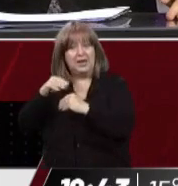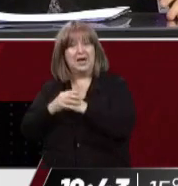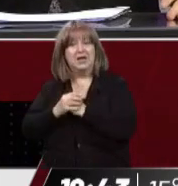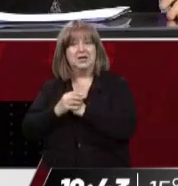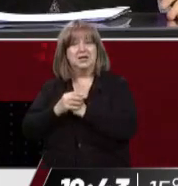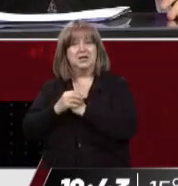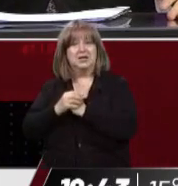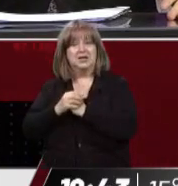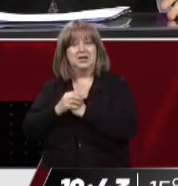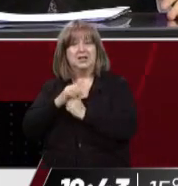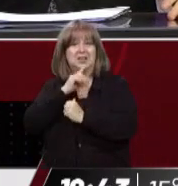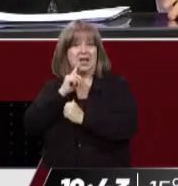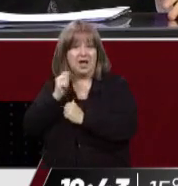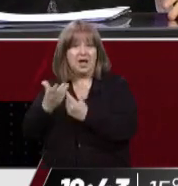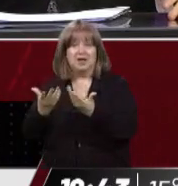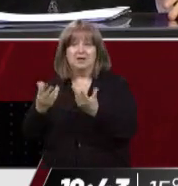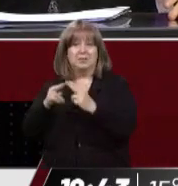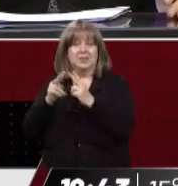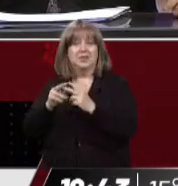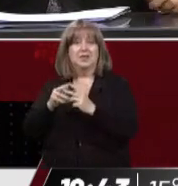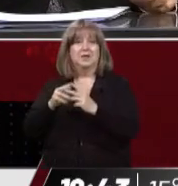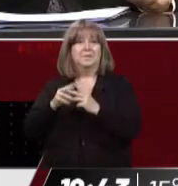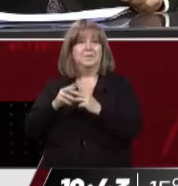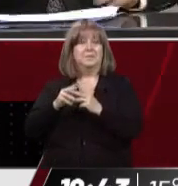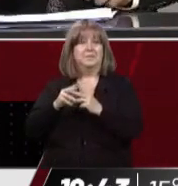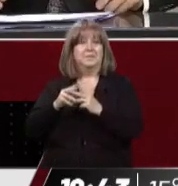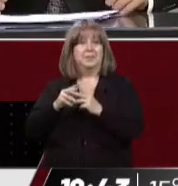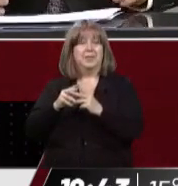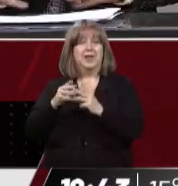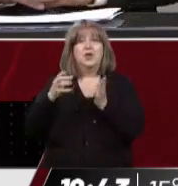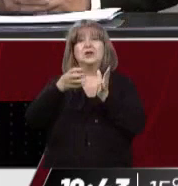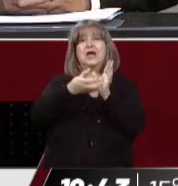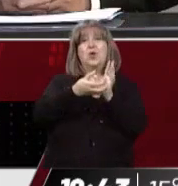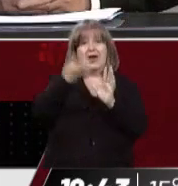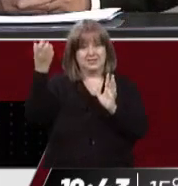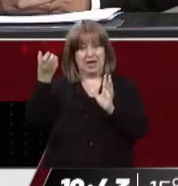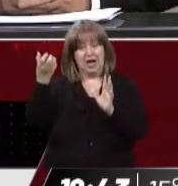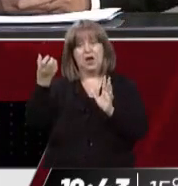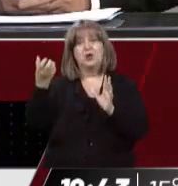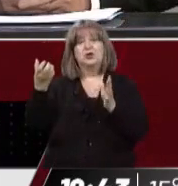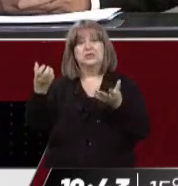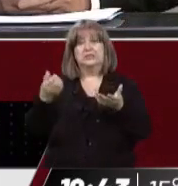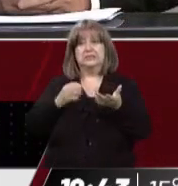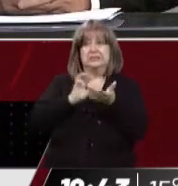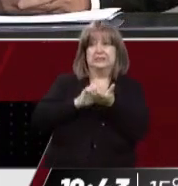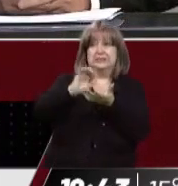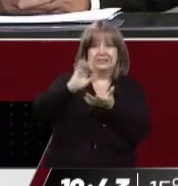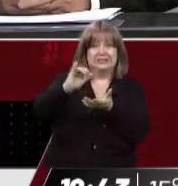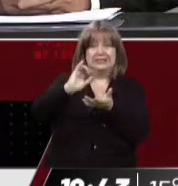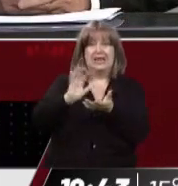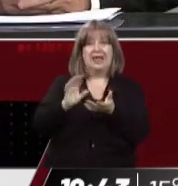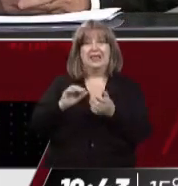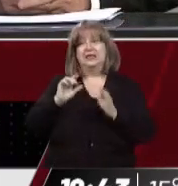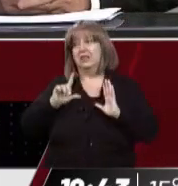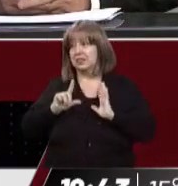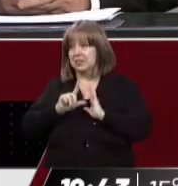estadio? Bueno, ahí salí, me habían sacado el celular, así que no tenía cómo comunicarme con nadie. Así que tuve que